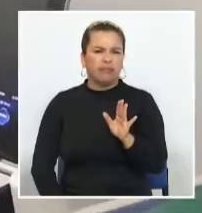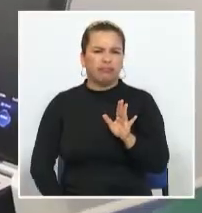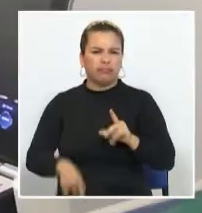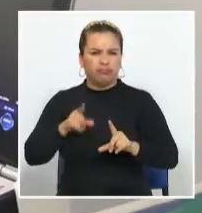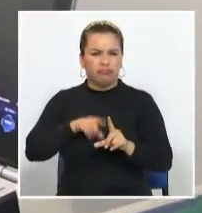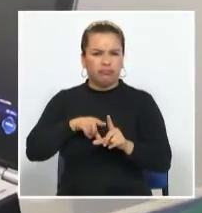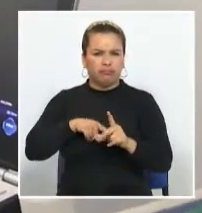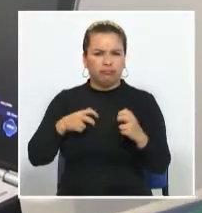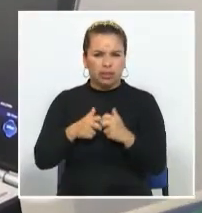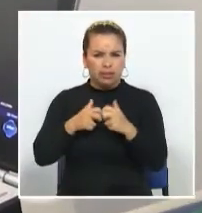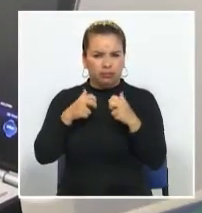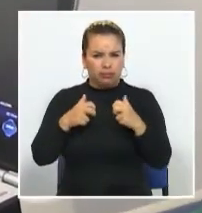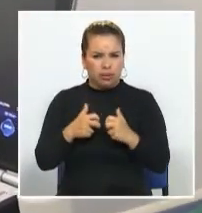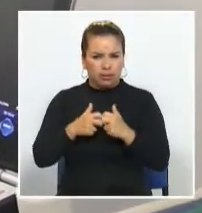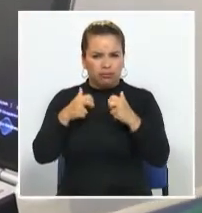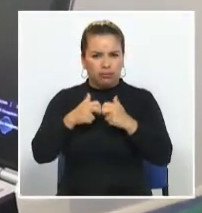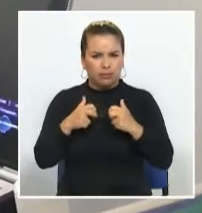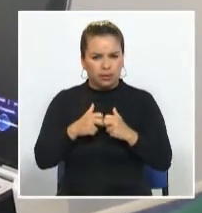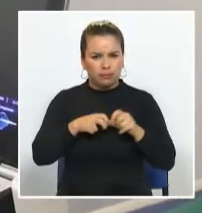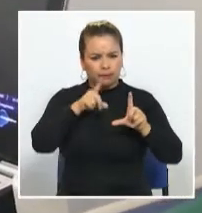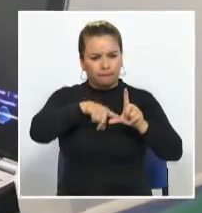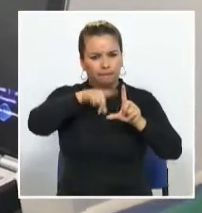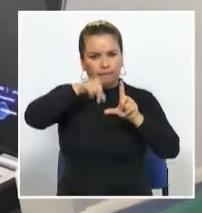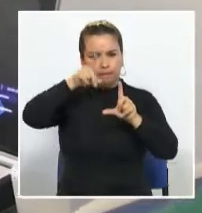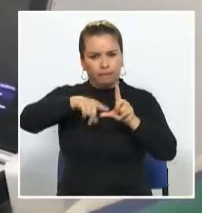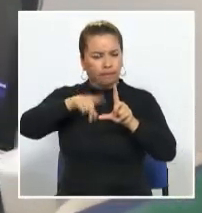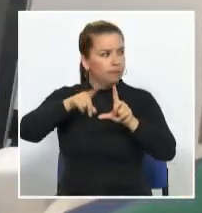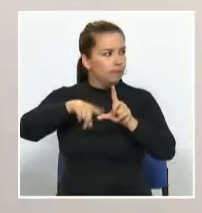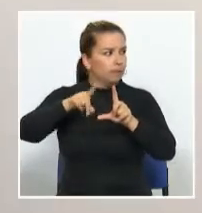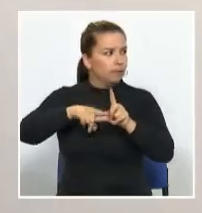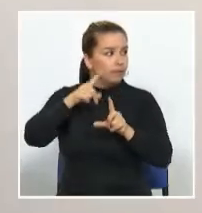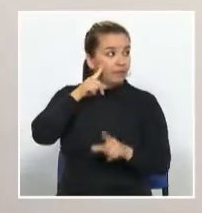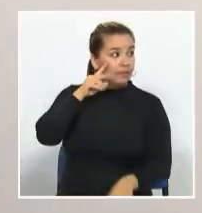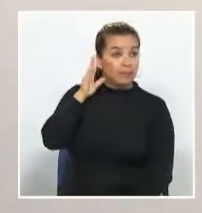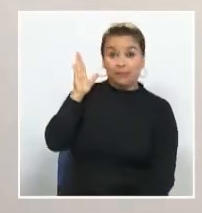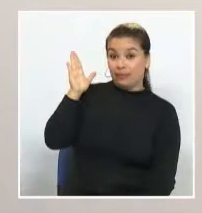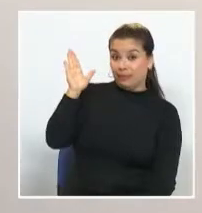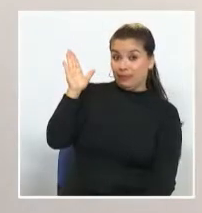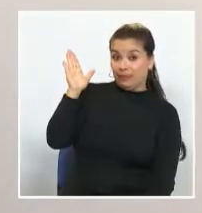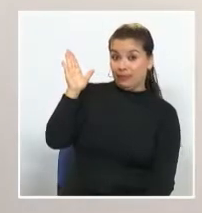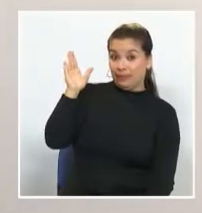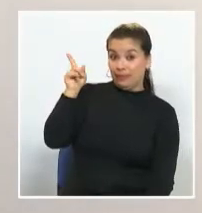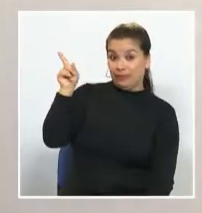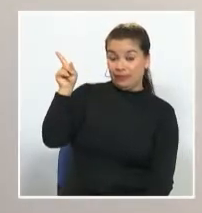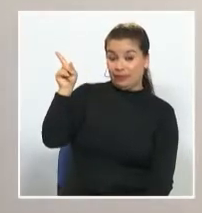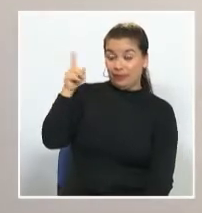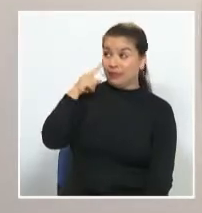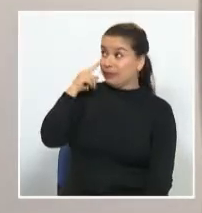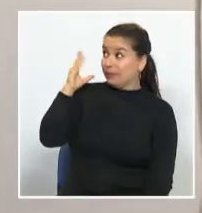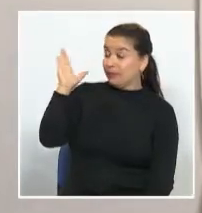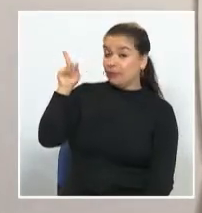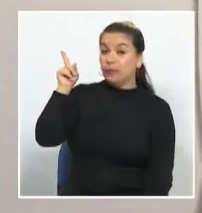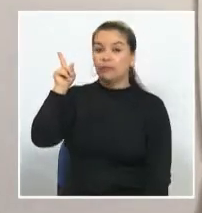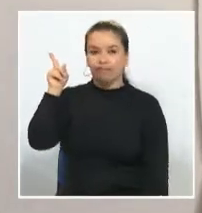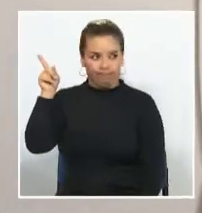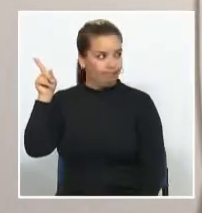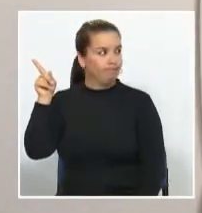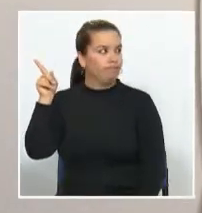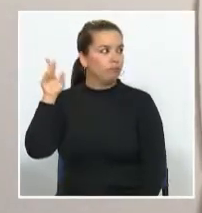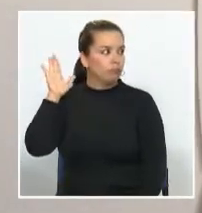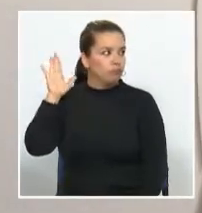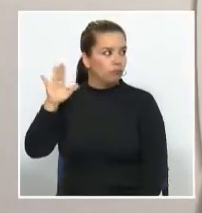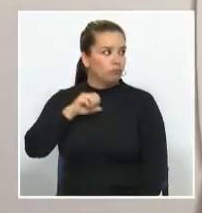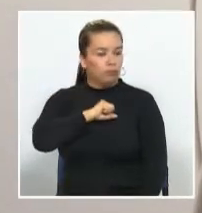corazón que dura aproximadamente 20 o 30 segundos. Es esto que vemos en pantalla. Como vemos aquí en las imágenes, este es un ecocardiograma, es decir, es